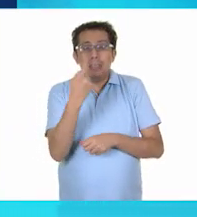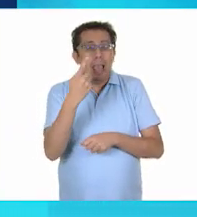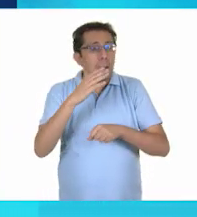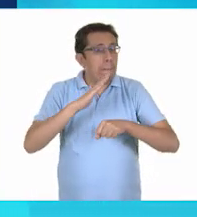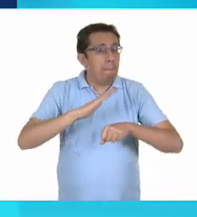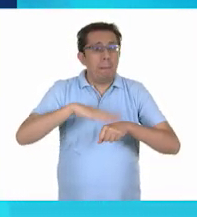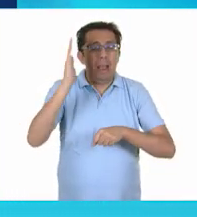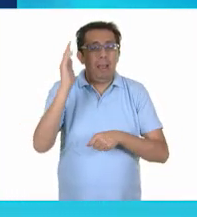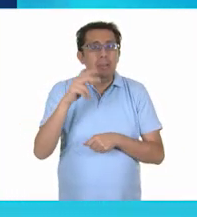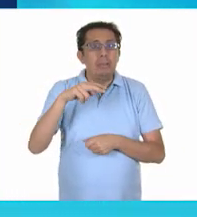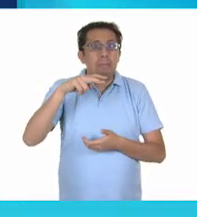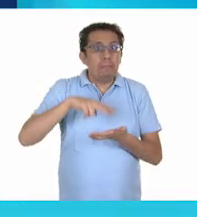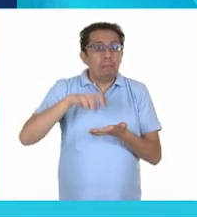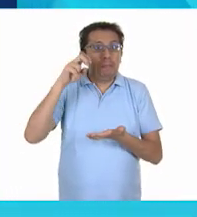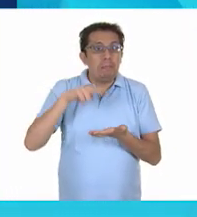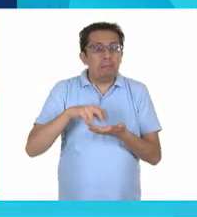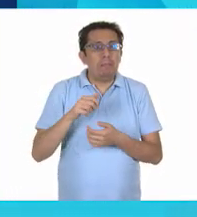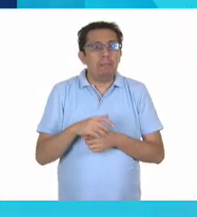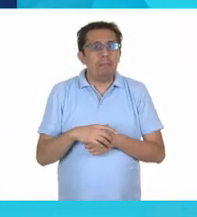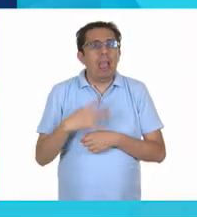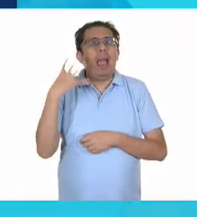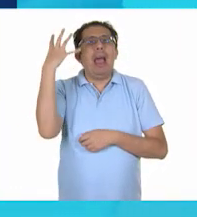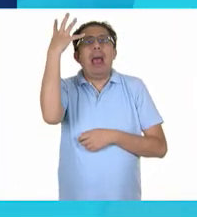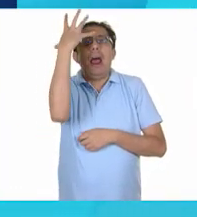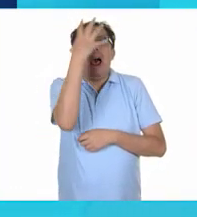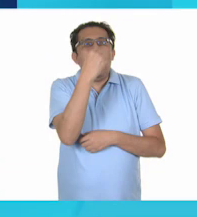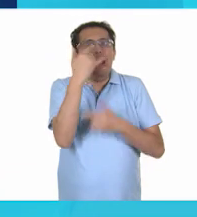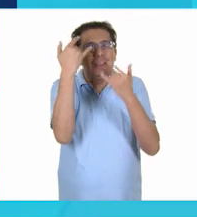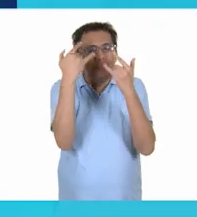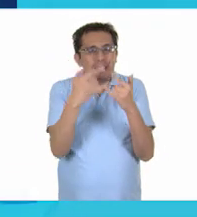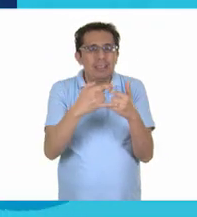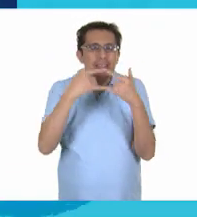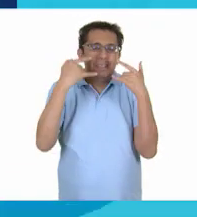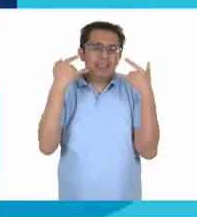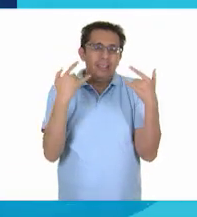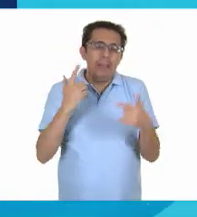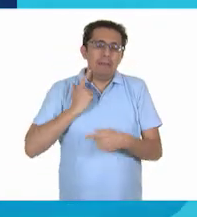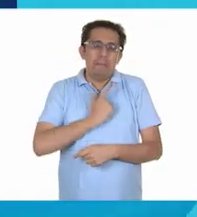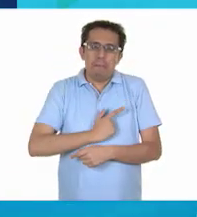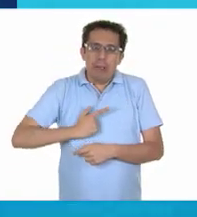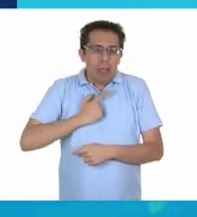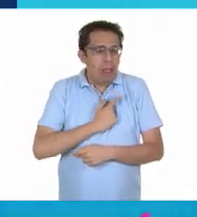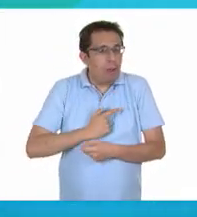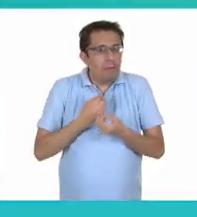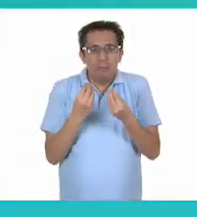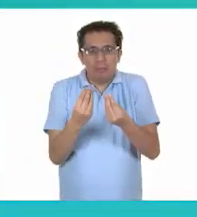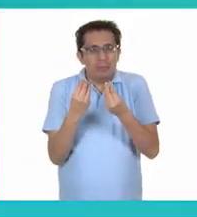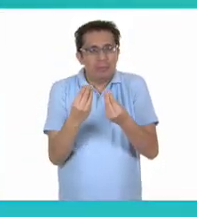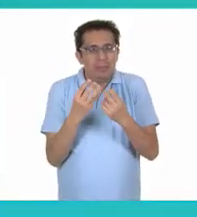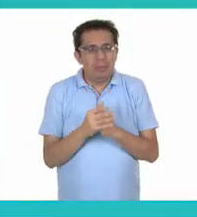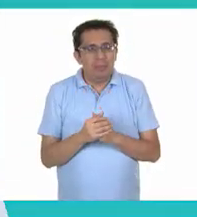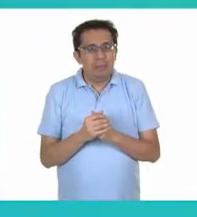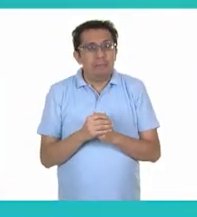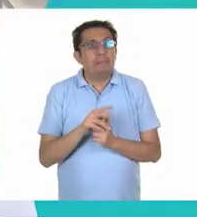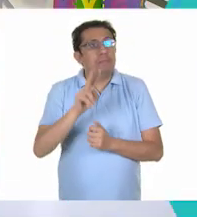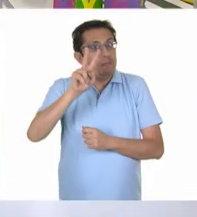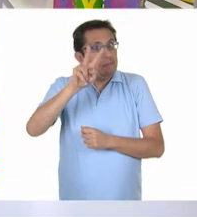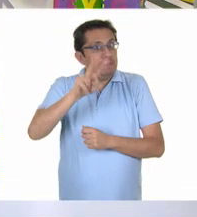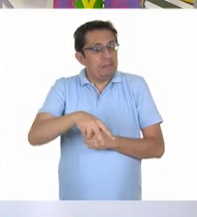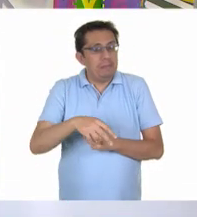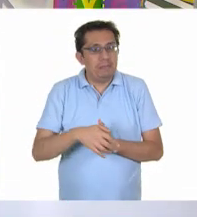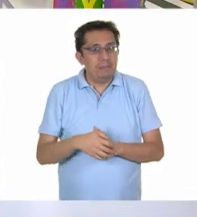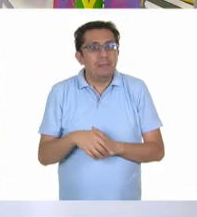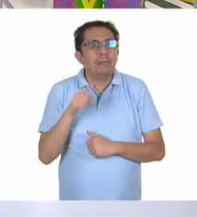hasta llegar a más de 100. ¡Qué bonito cuento! ¡Me